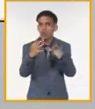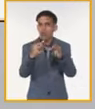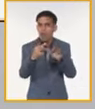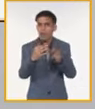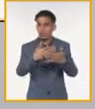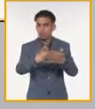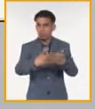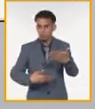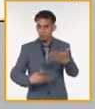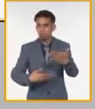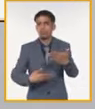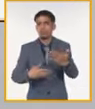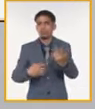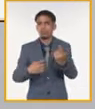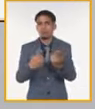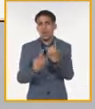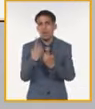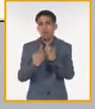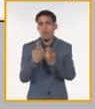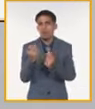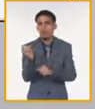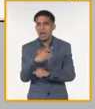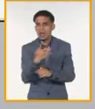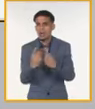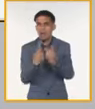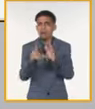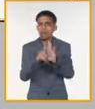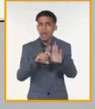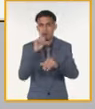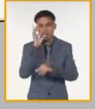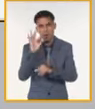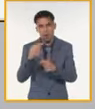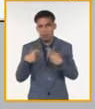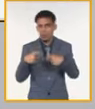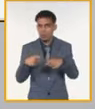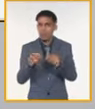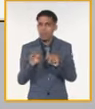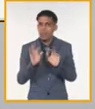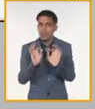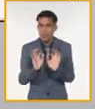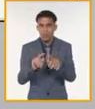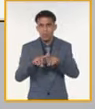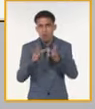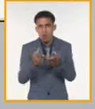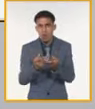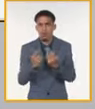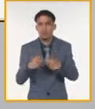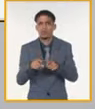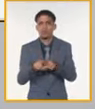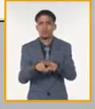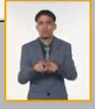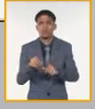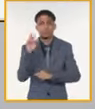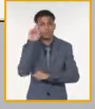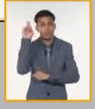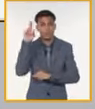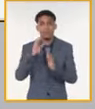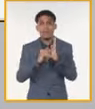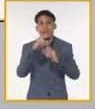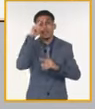revolución del gobierno y de los lineamientos de la política económica y social de nuestra Revolución ahora tenemos que recordar que en septiembre